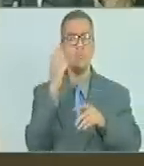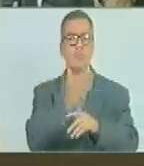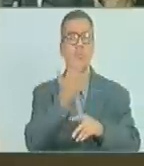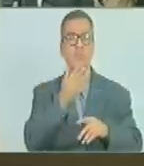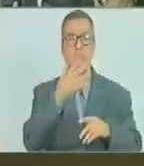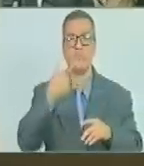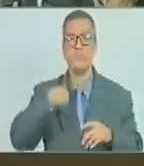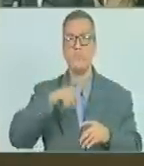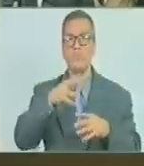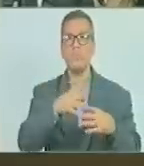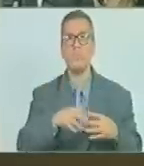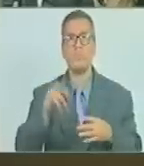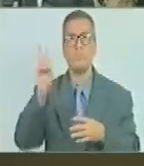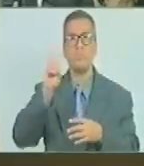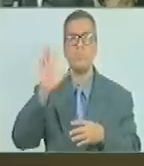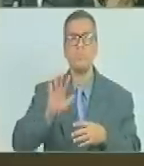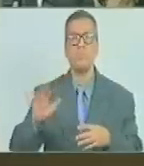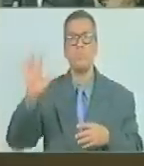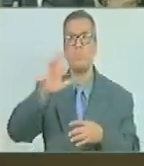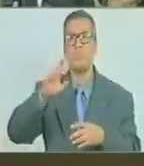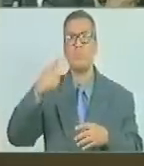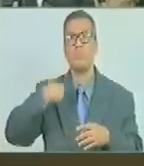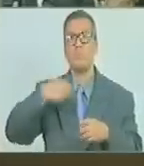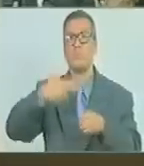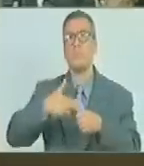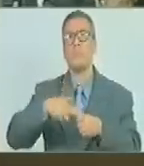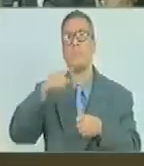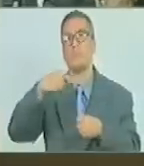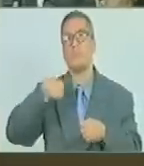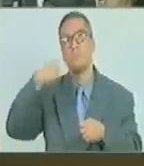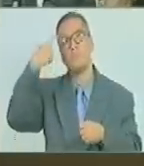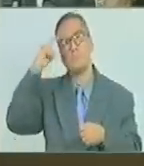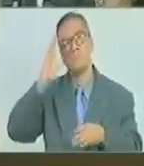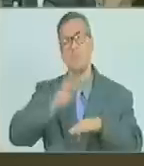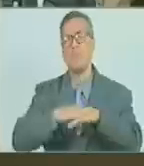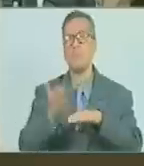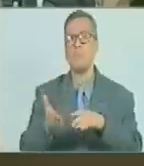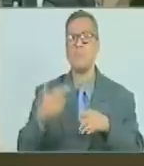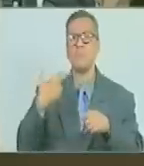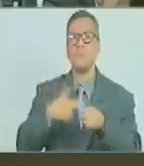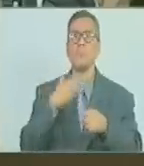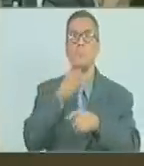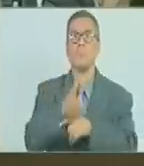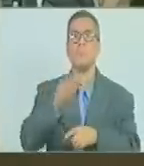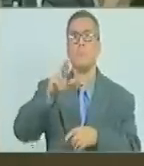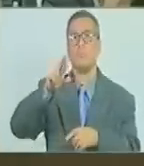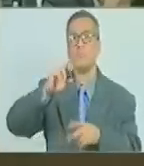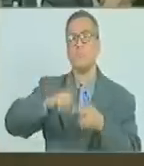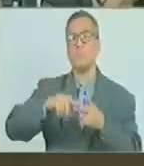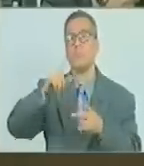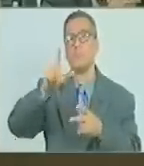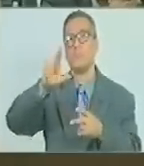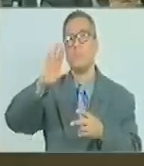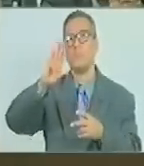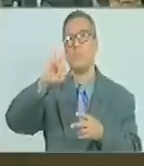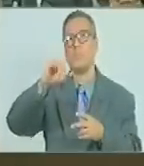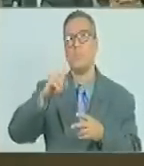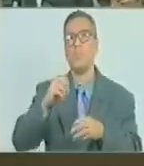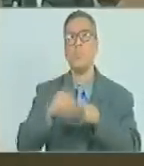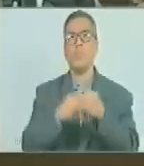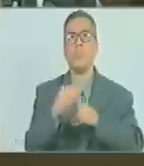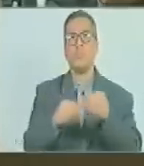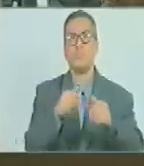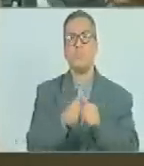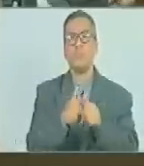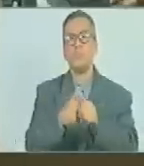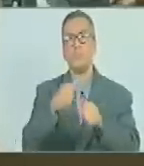Venezuela es por el petróleo. ¿Es que acaso por qué fue la agresión a Irak o a Libia? ¿Por qué le tienen un boquete